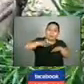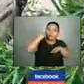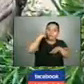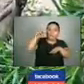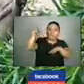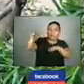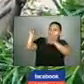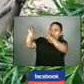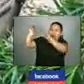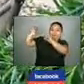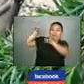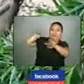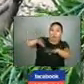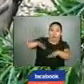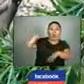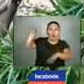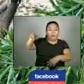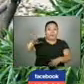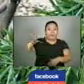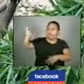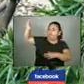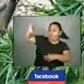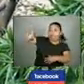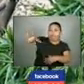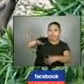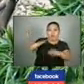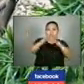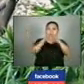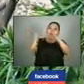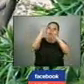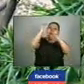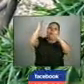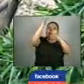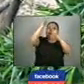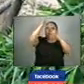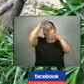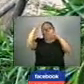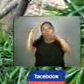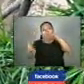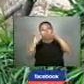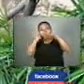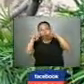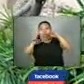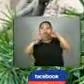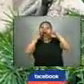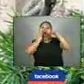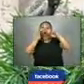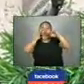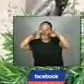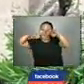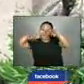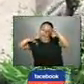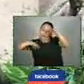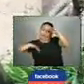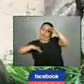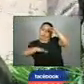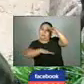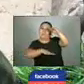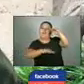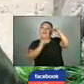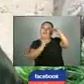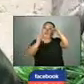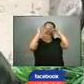derrumbado una gran parte del terreno del último apartamento del edificio. El problema es que ha minado hasta el área del edificio.